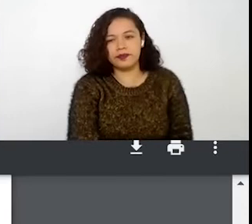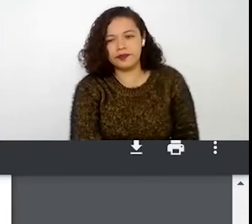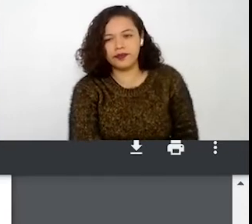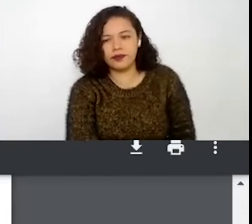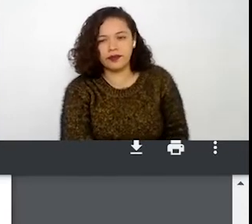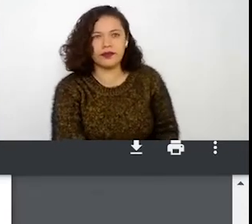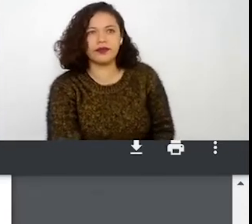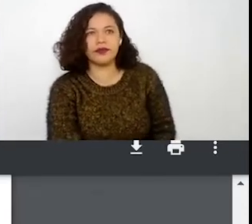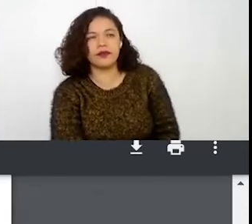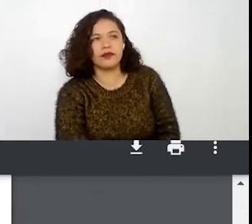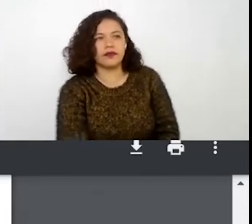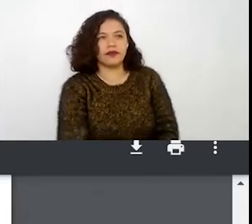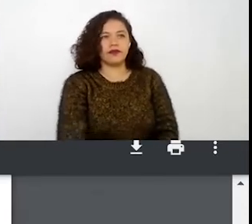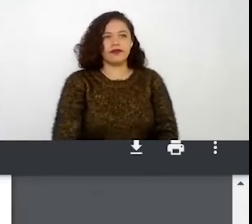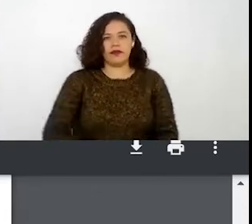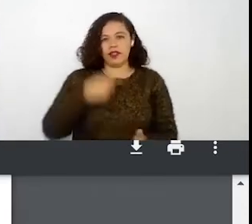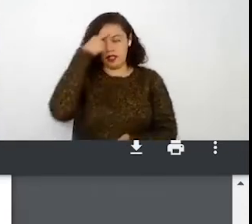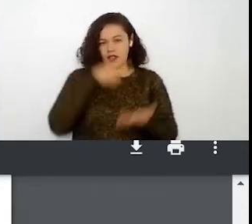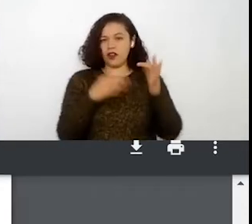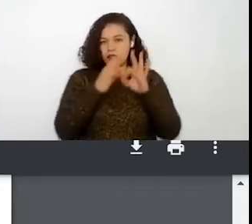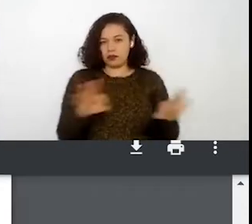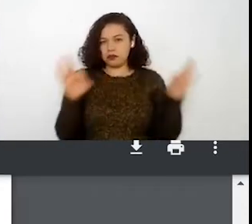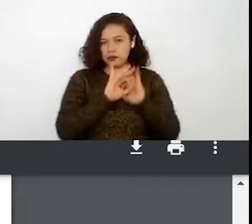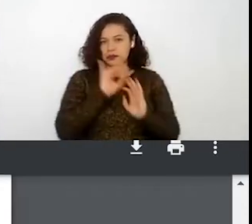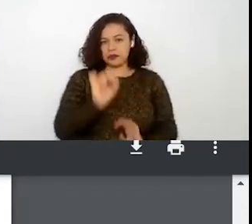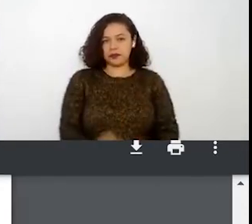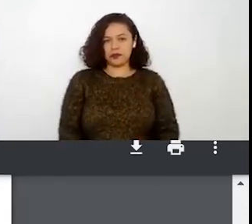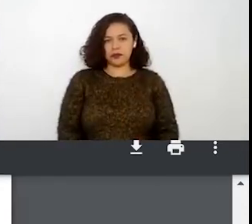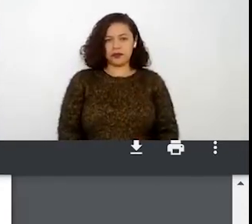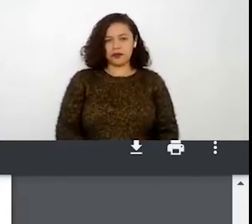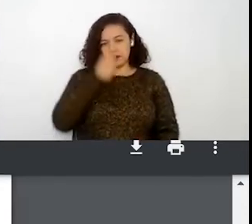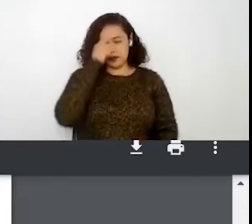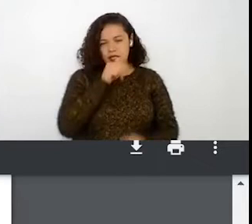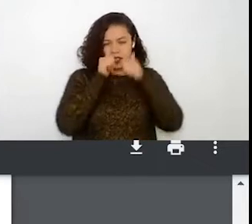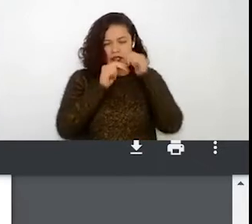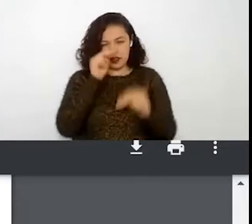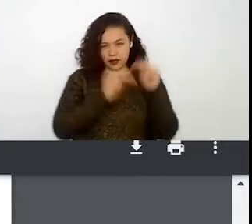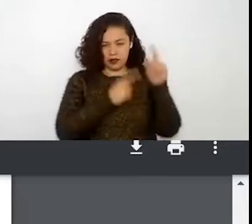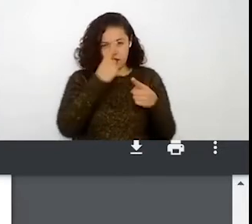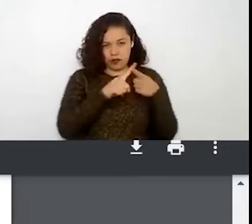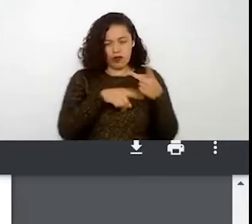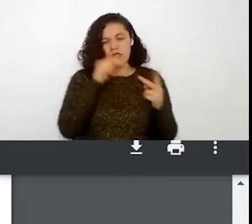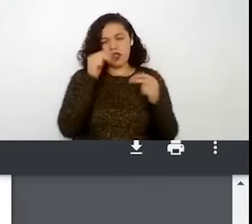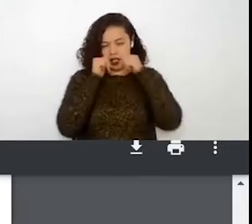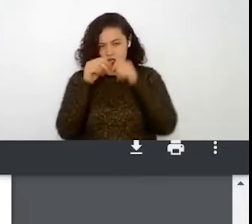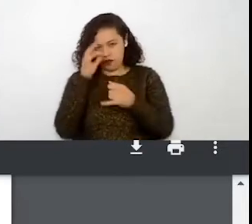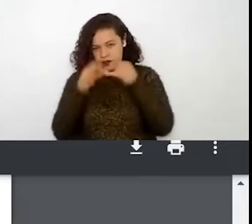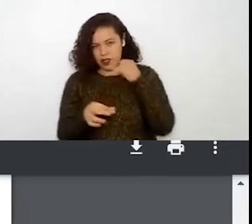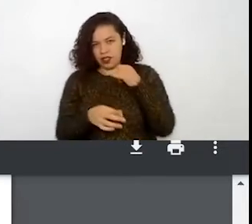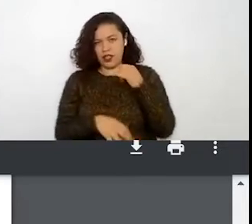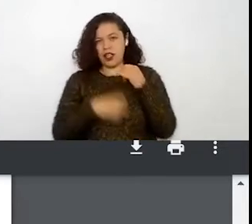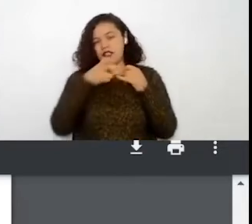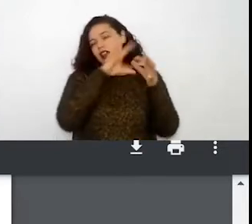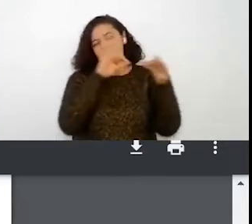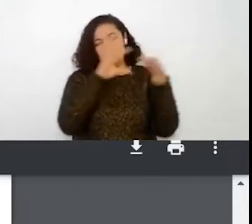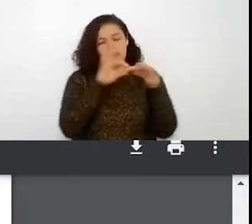que creo que son importantes como este de la atención a nivel 1 y atención final aquí se hace una explicación